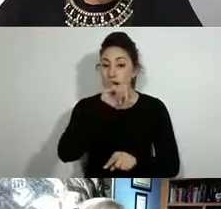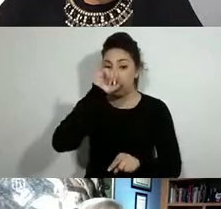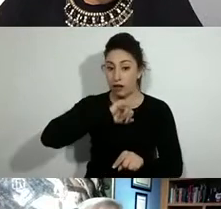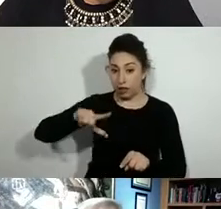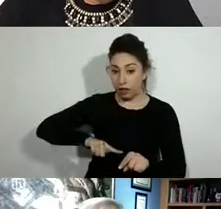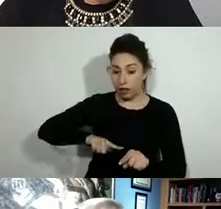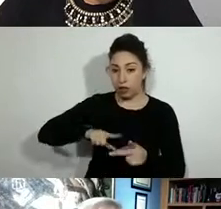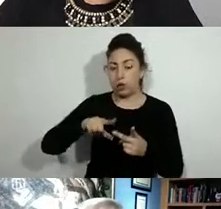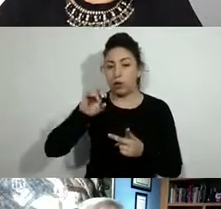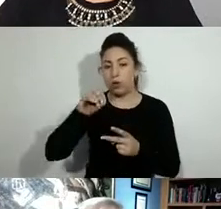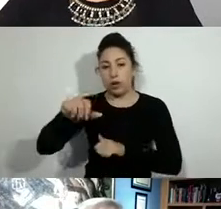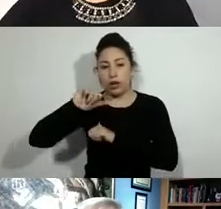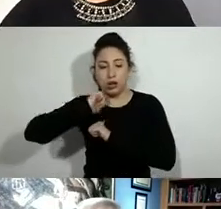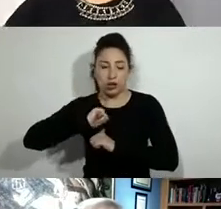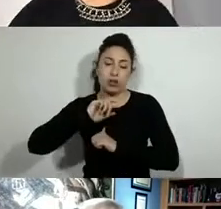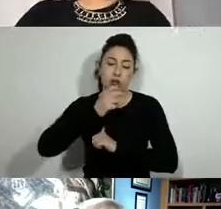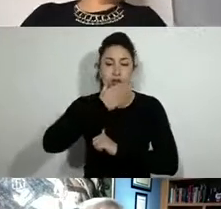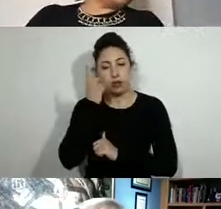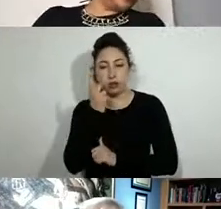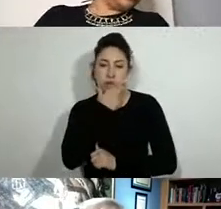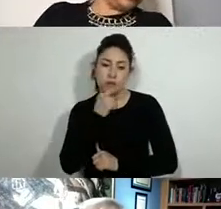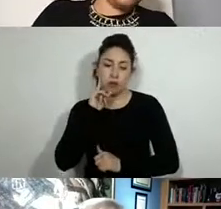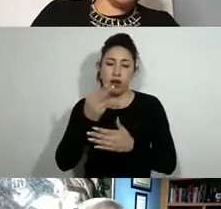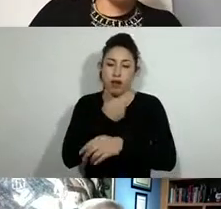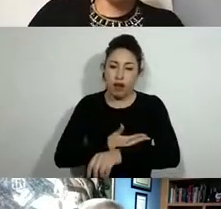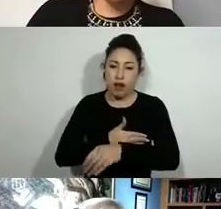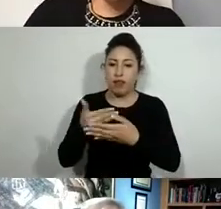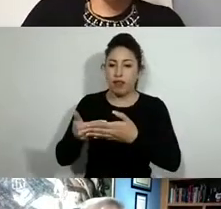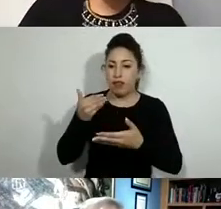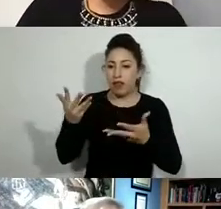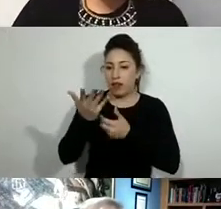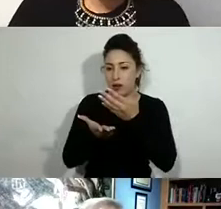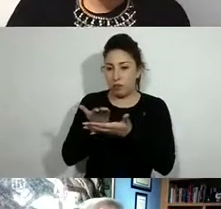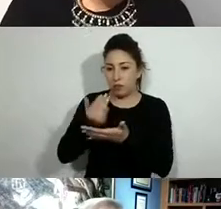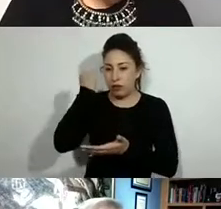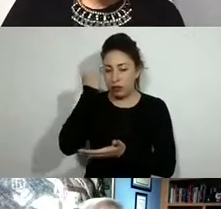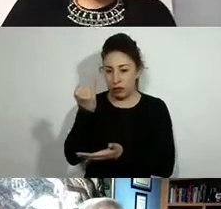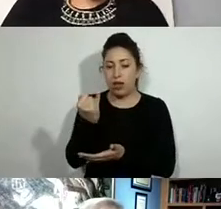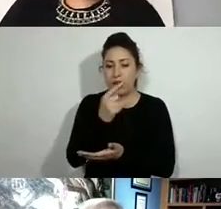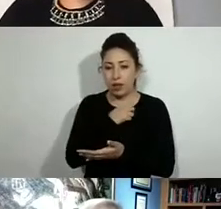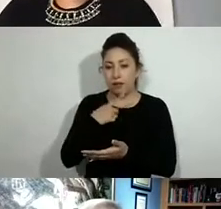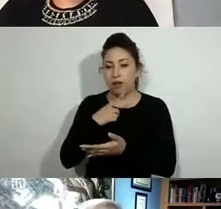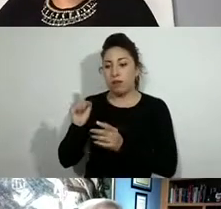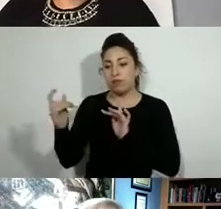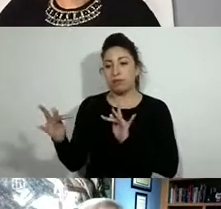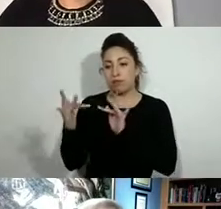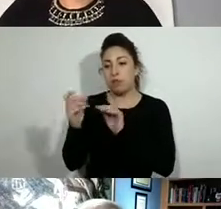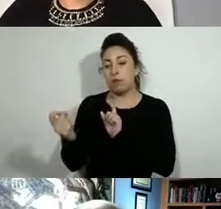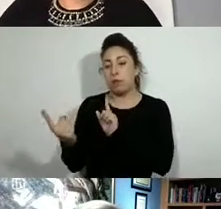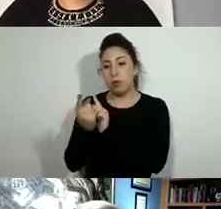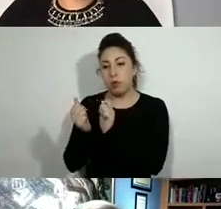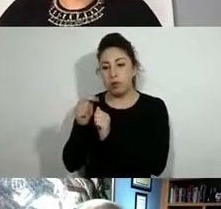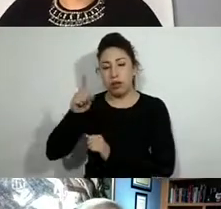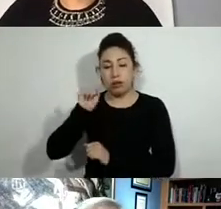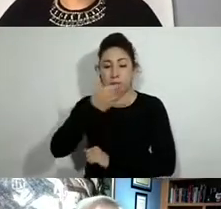diputado correspondiente o diputada correspondiente se dirigen a la mesa directiva del